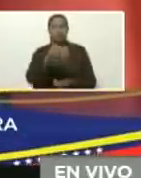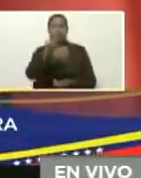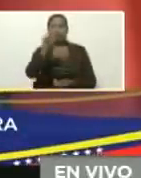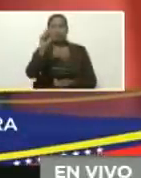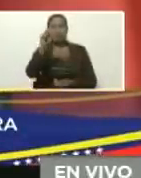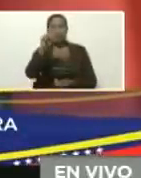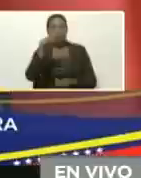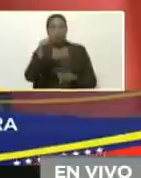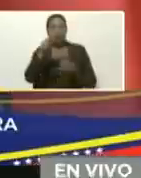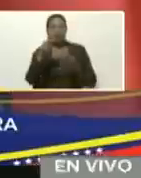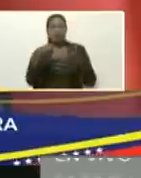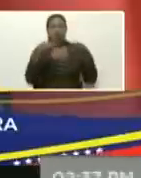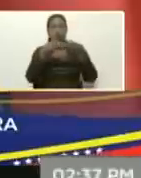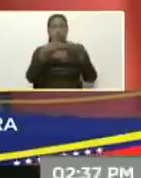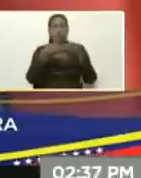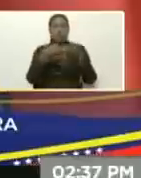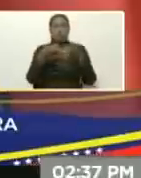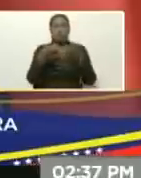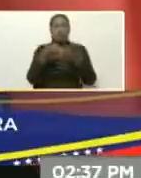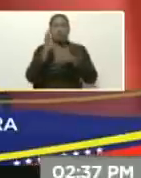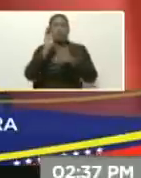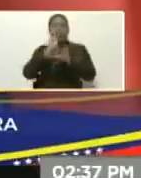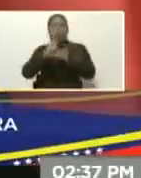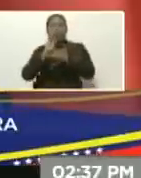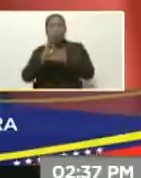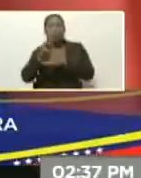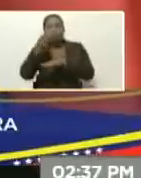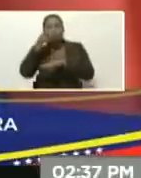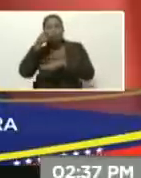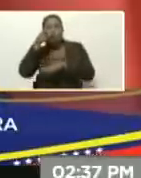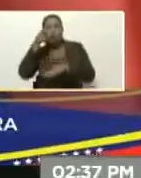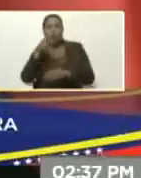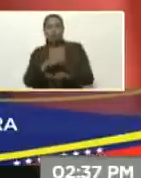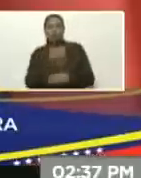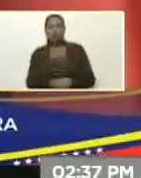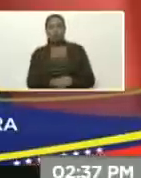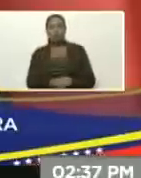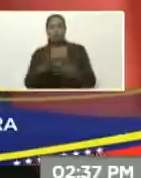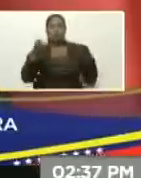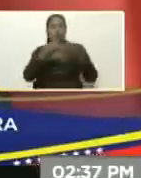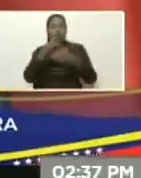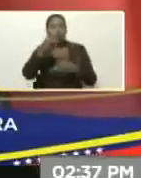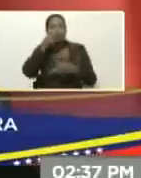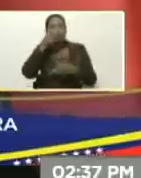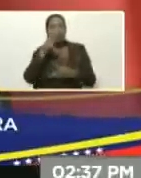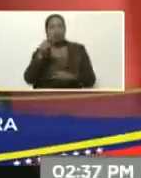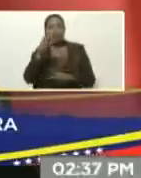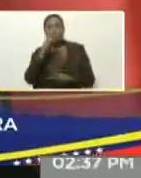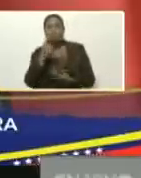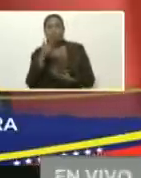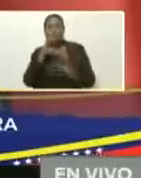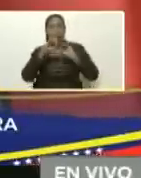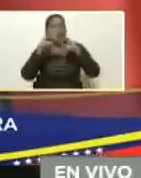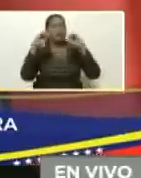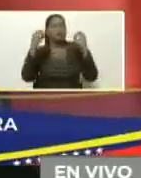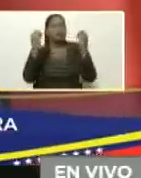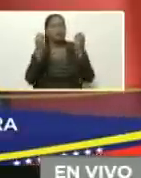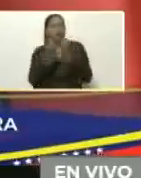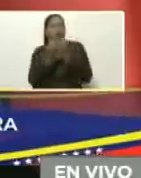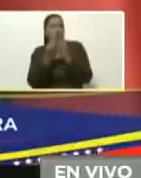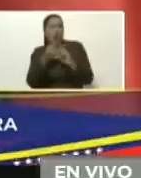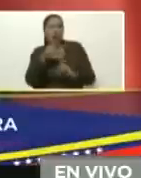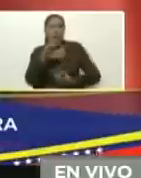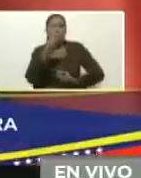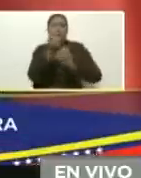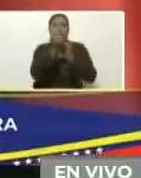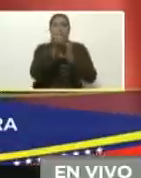es un cuerpo de seguridad. Es una unidad de seguridad, no es una organización que apoya